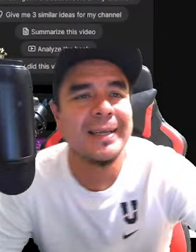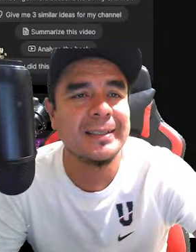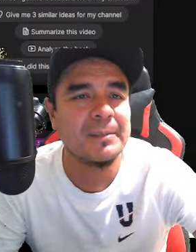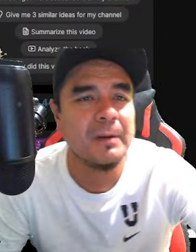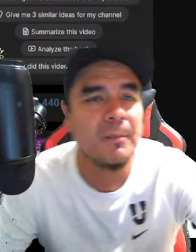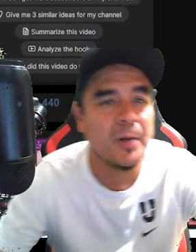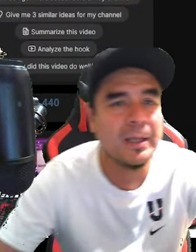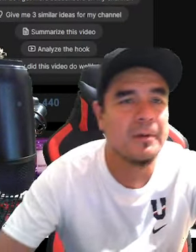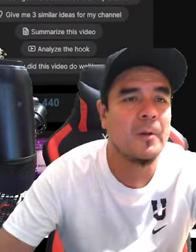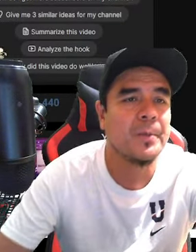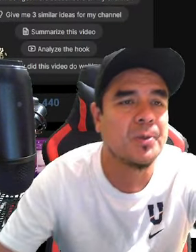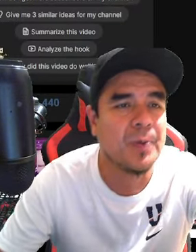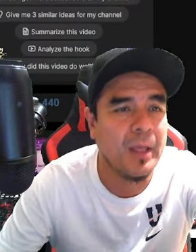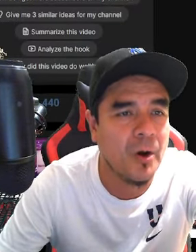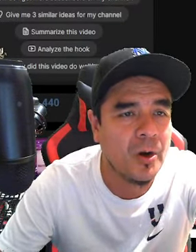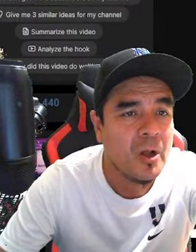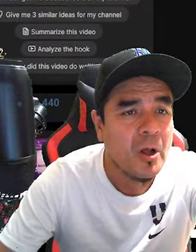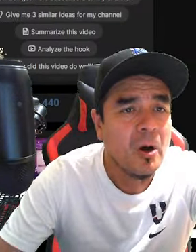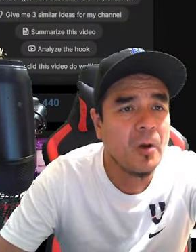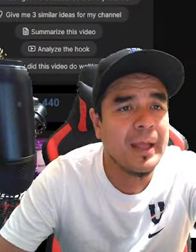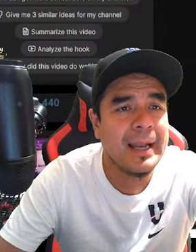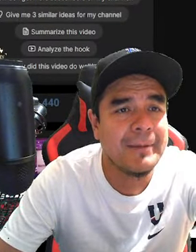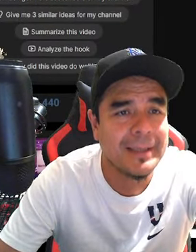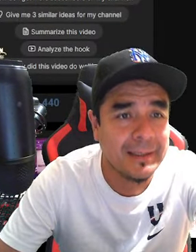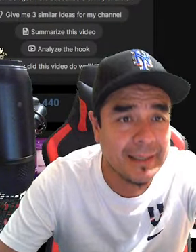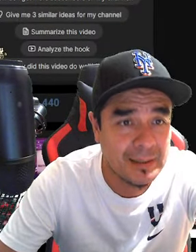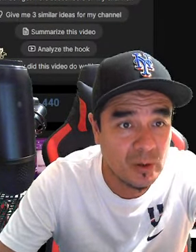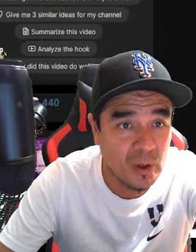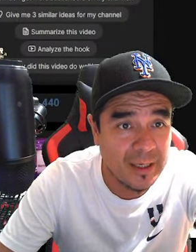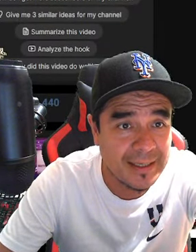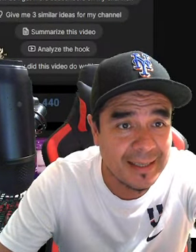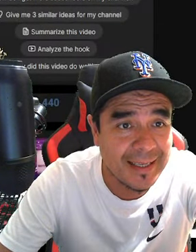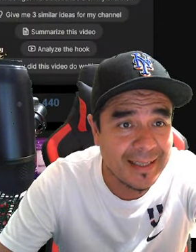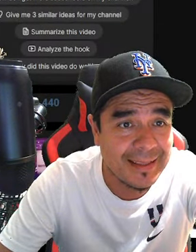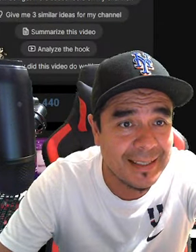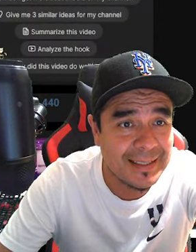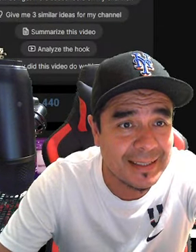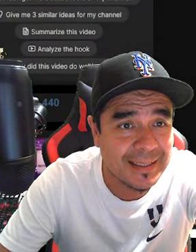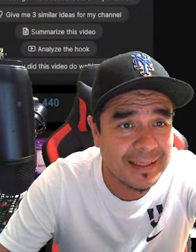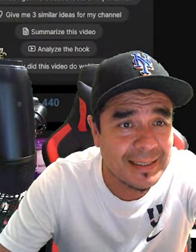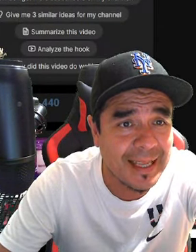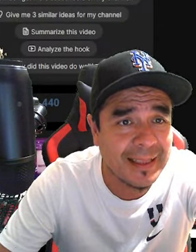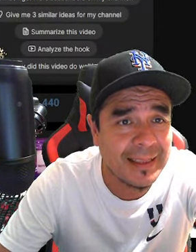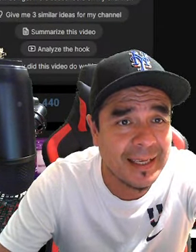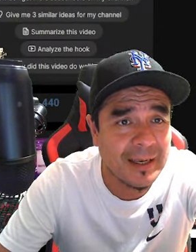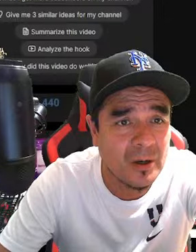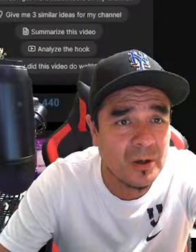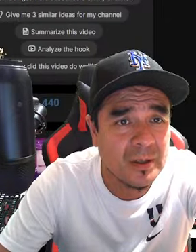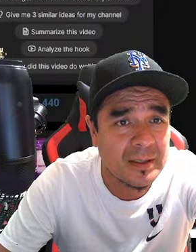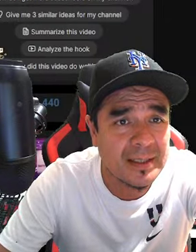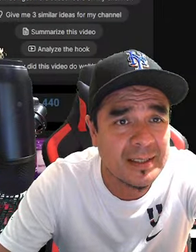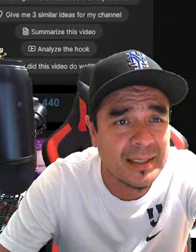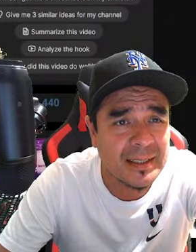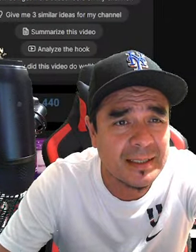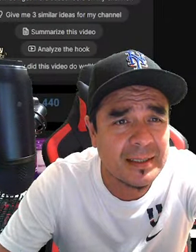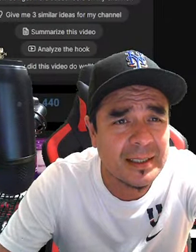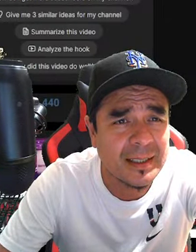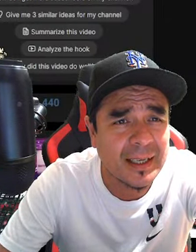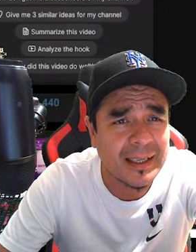Guadalupe Sánchez, viva Morena, viva López Obrador. Odelia Benítez, no es dislente o